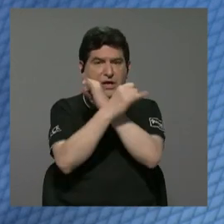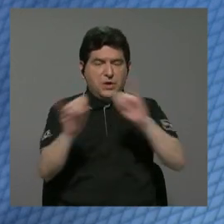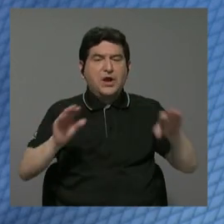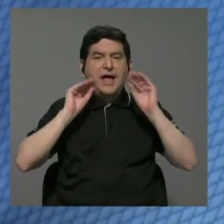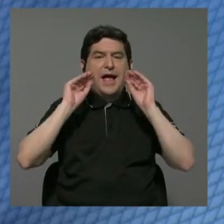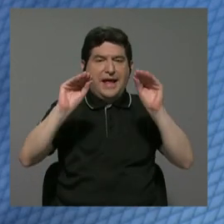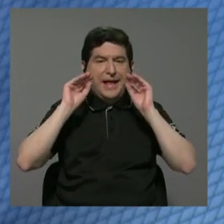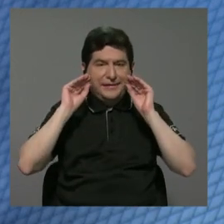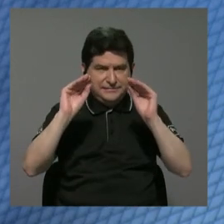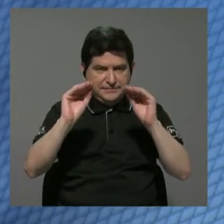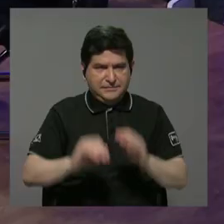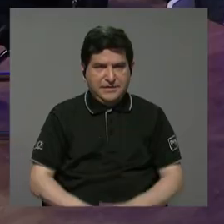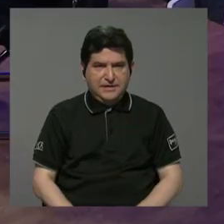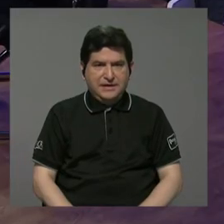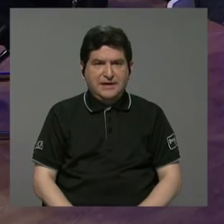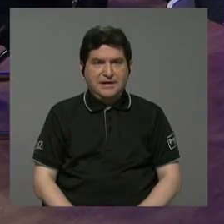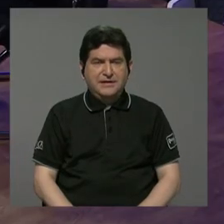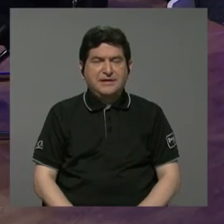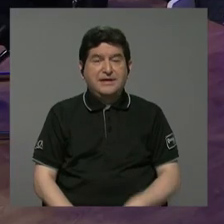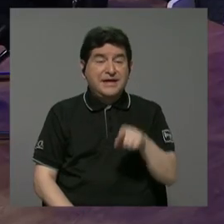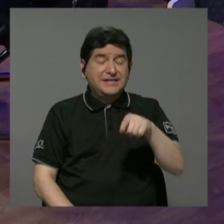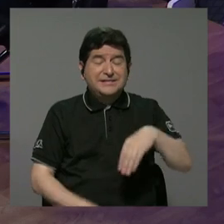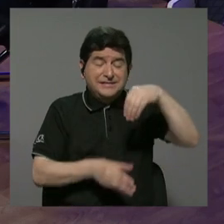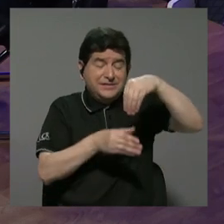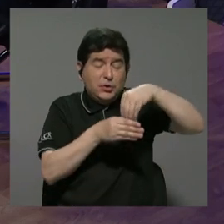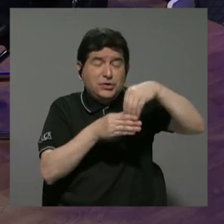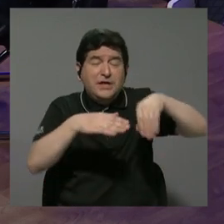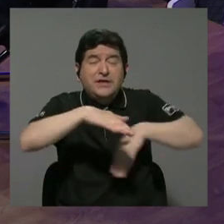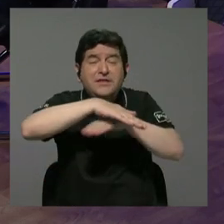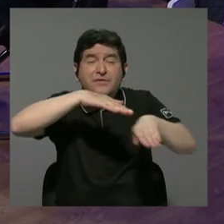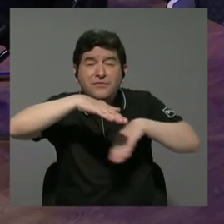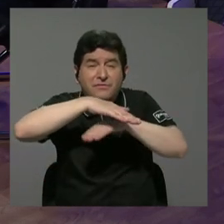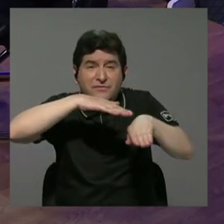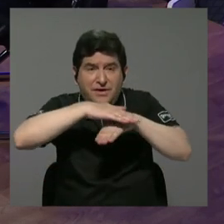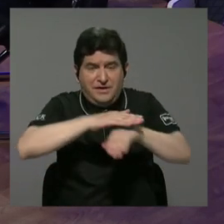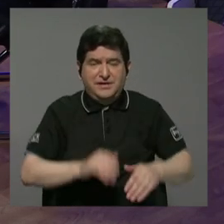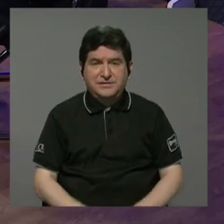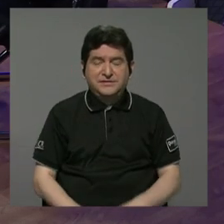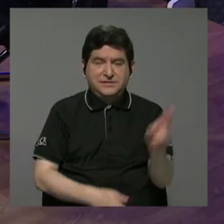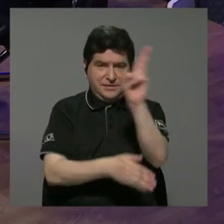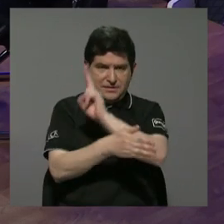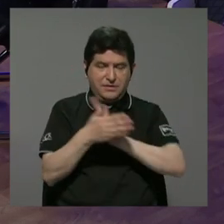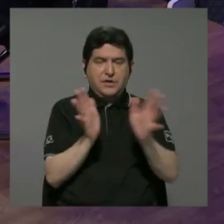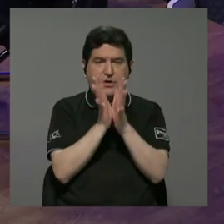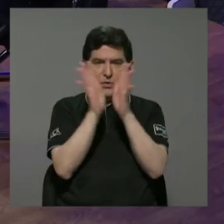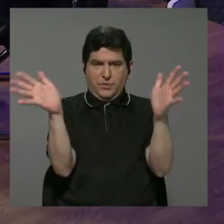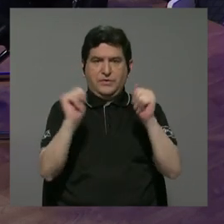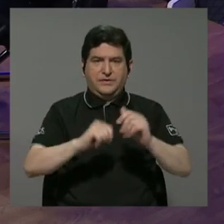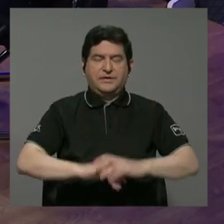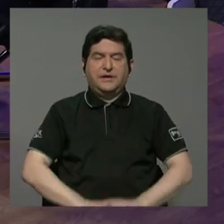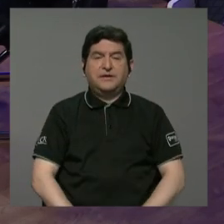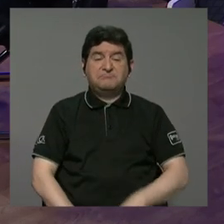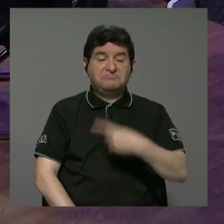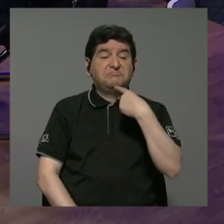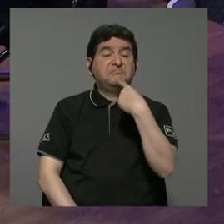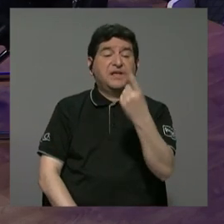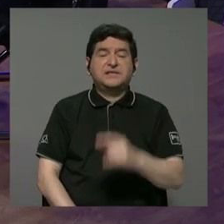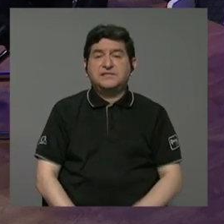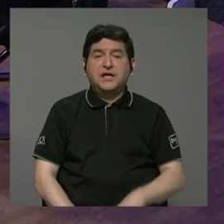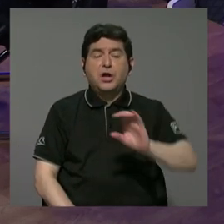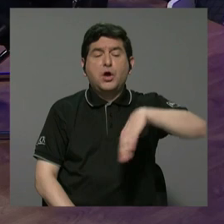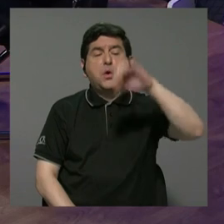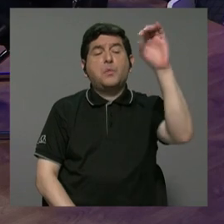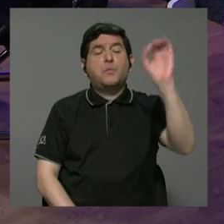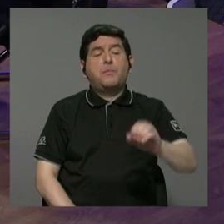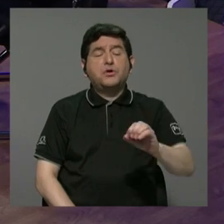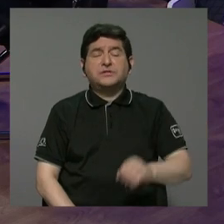académica, que es lo más, que es lo esencial de justamente de la universidad pública, es decir, diciéndole qué